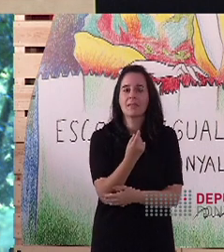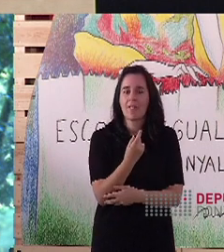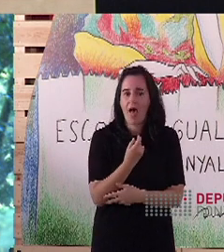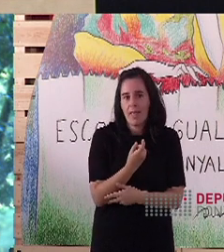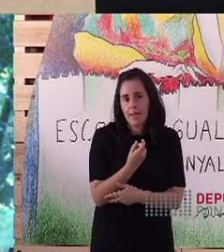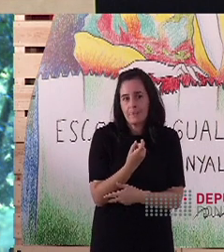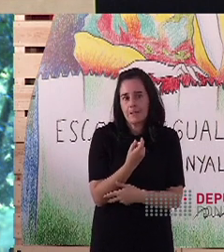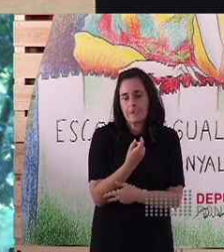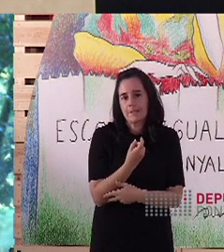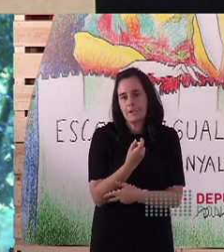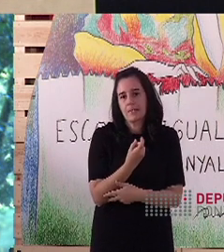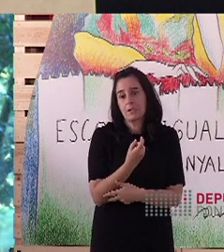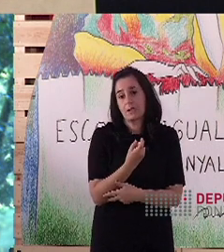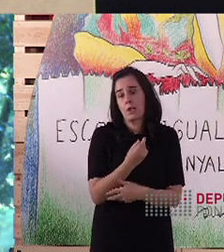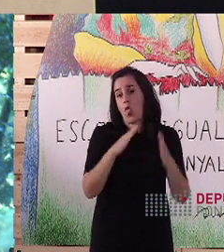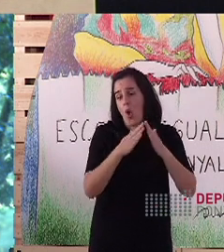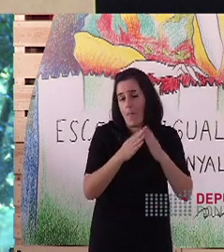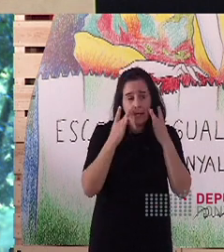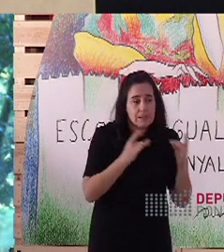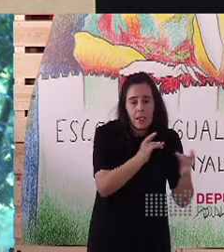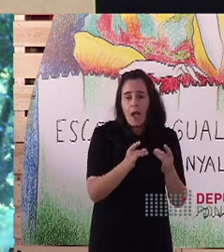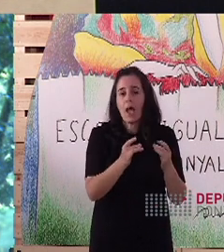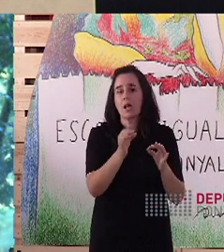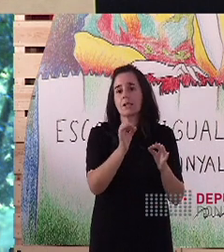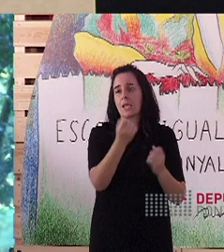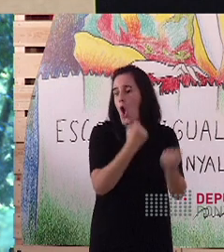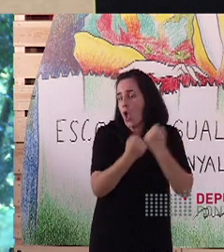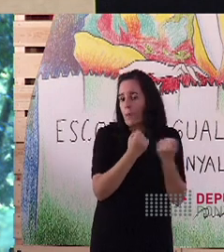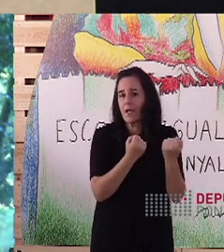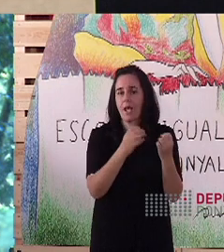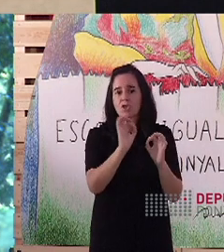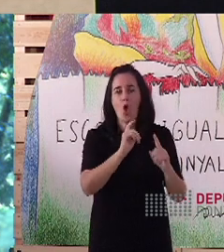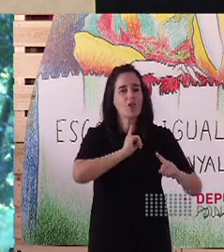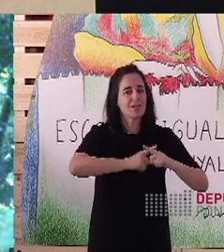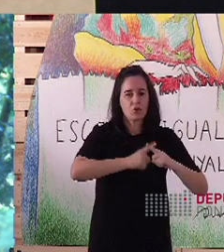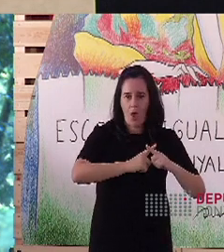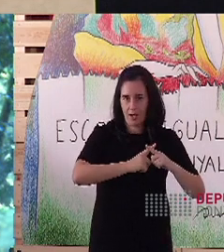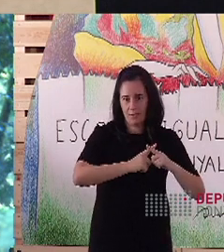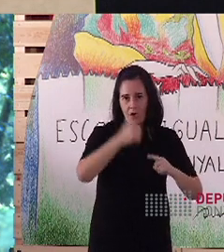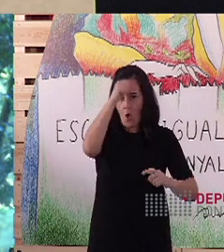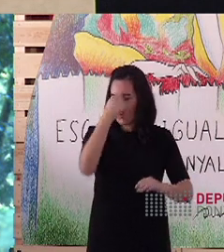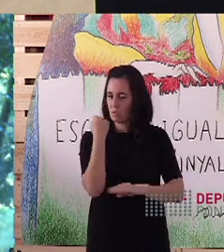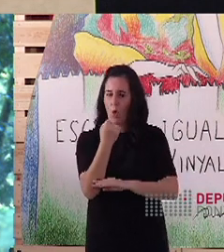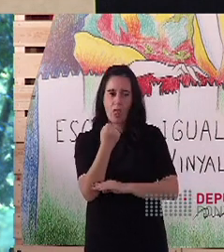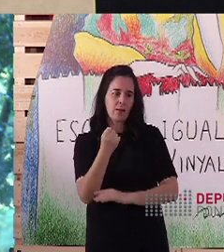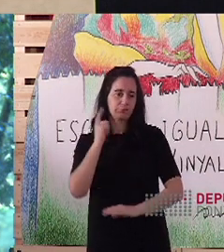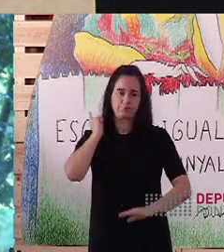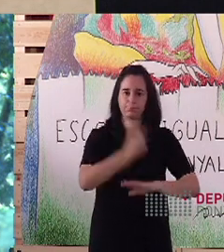las necesidades domésticas, económicas, sexuales, de poder de los varones de esas